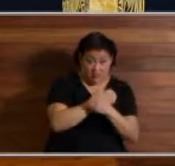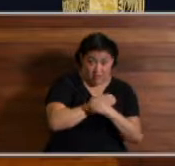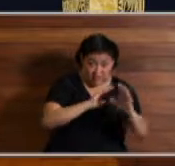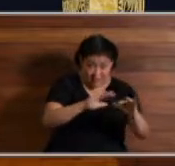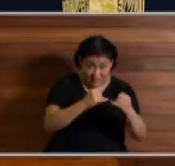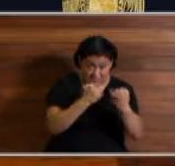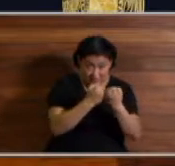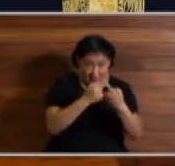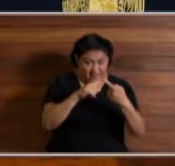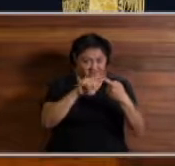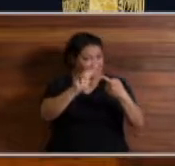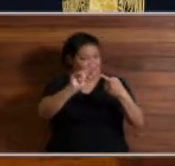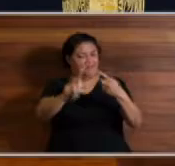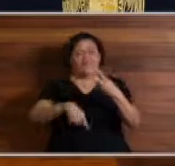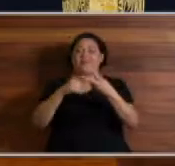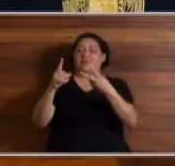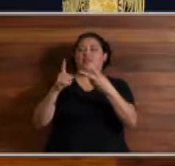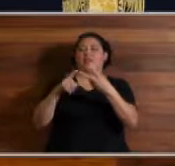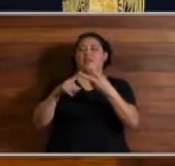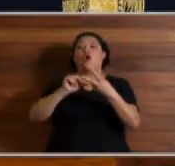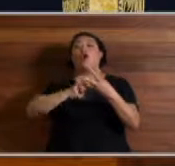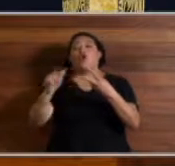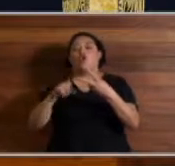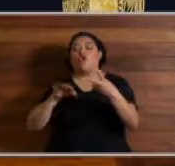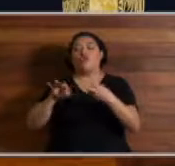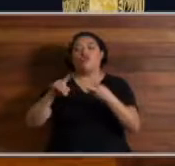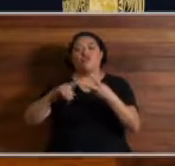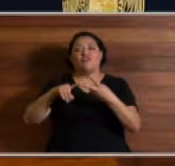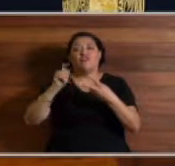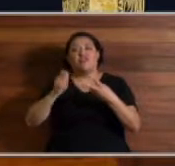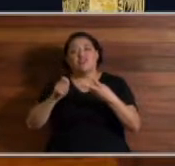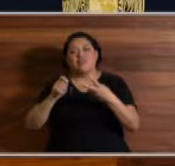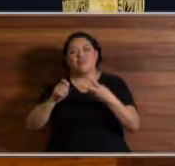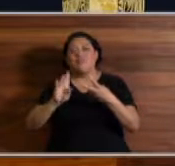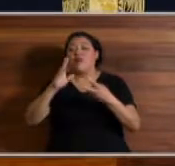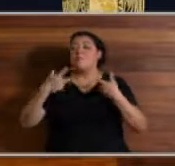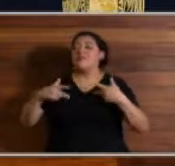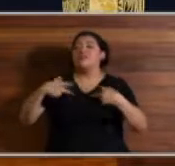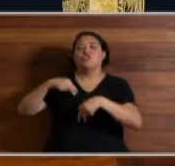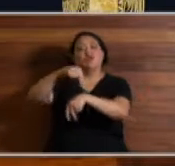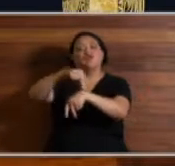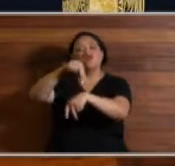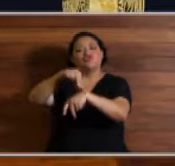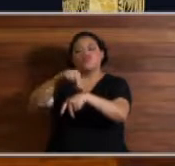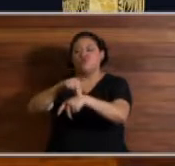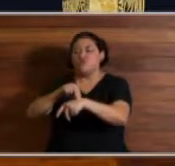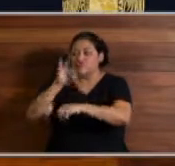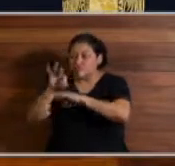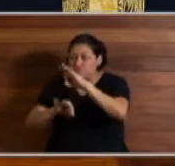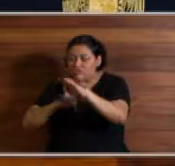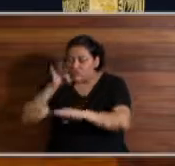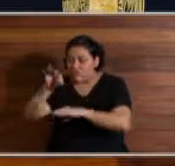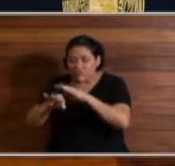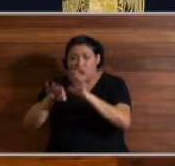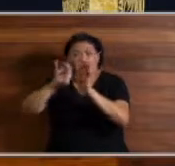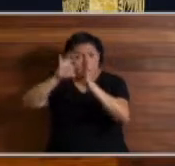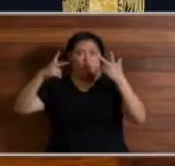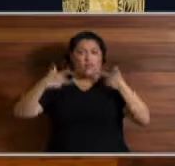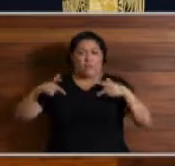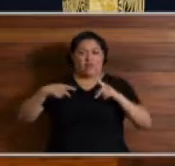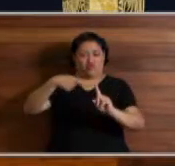La segunda profesión es de curar la gente. Sin la participación de los